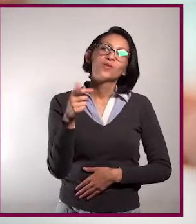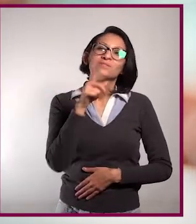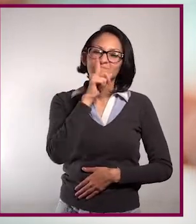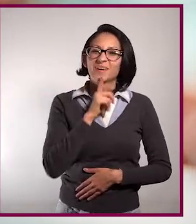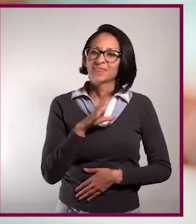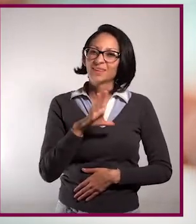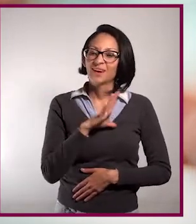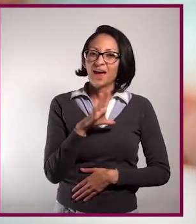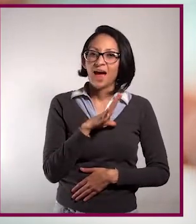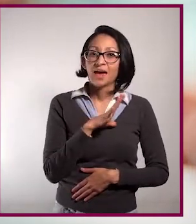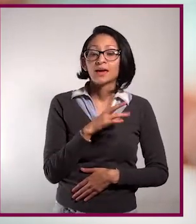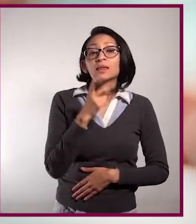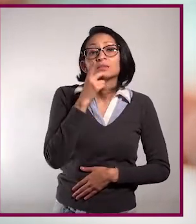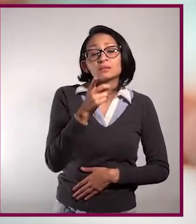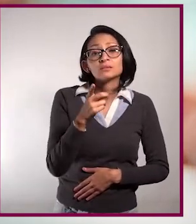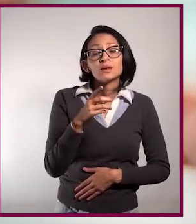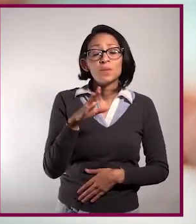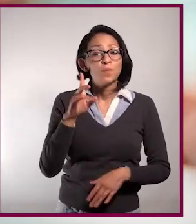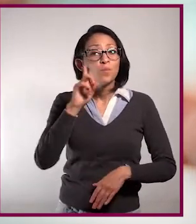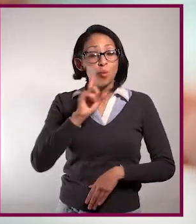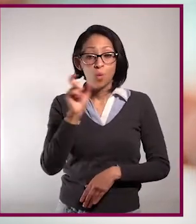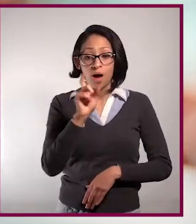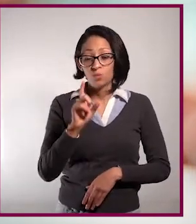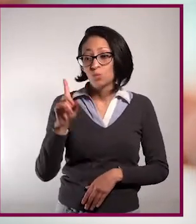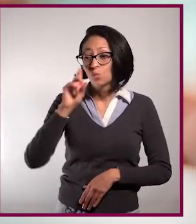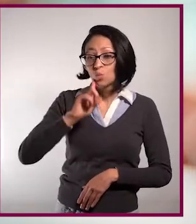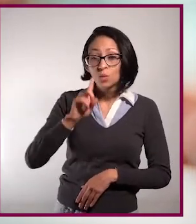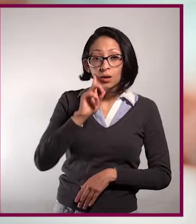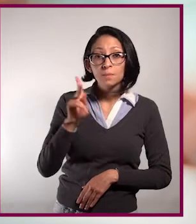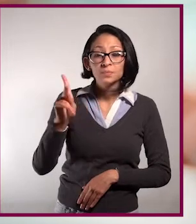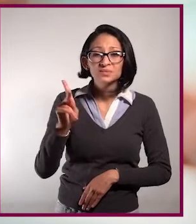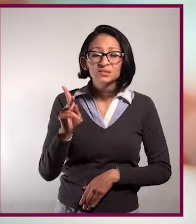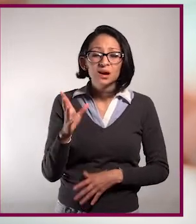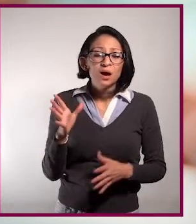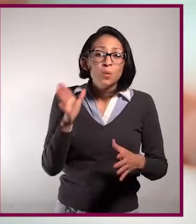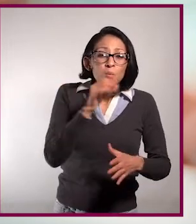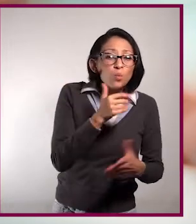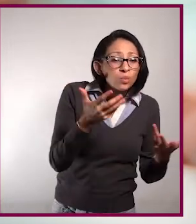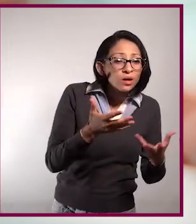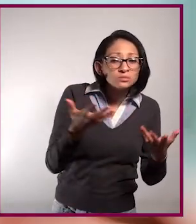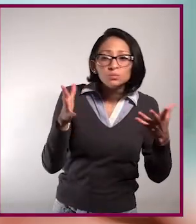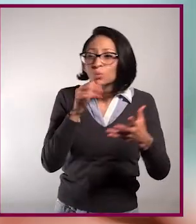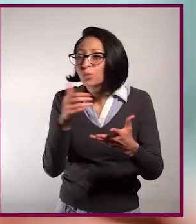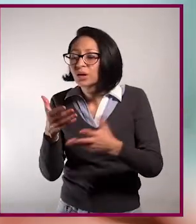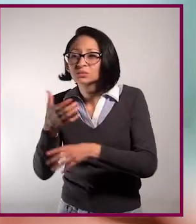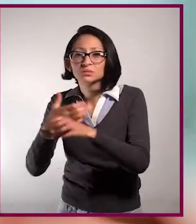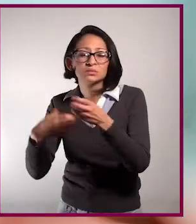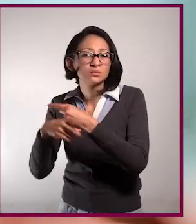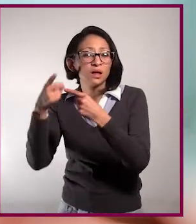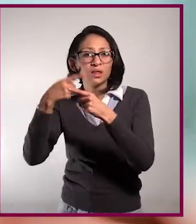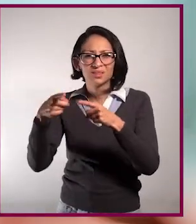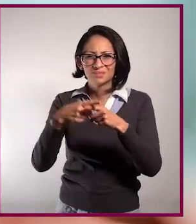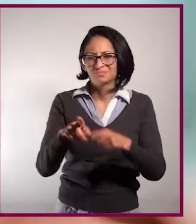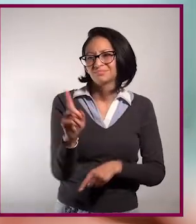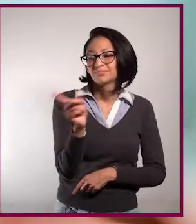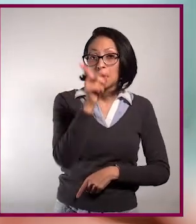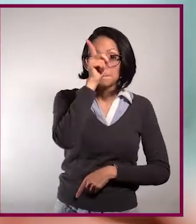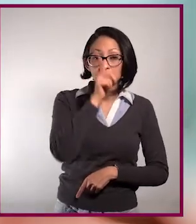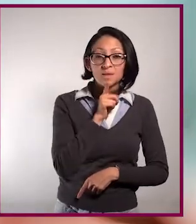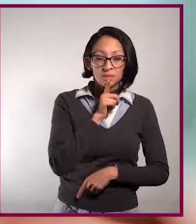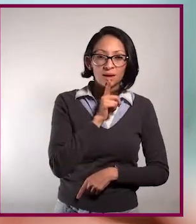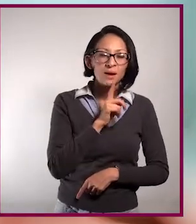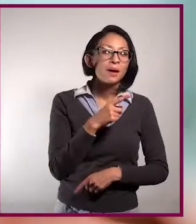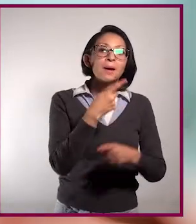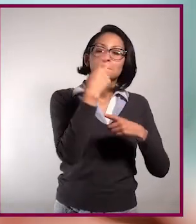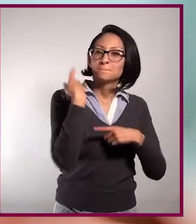encanta destruir es que la menstruación limita la capacidad de las mujeres. Deportistas, pensadoras, médicas y mujeres de todas las